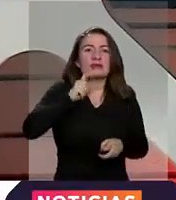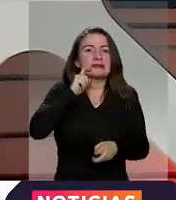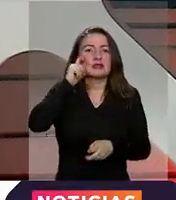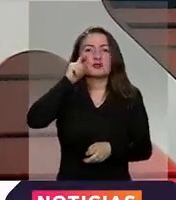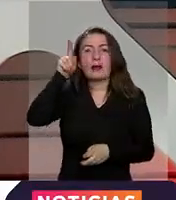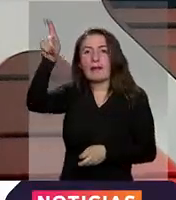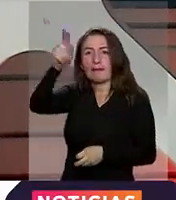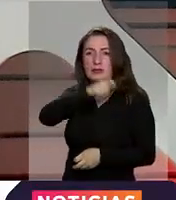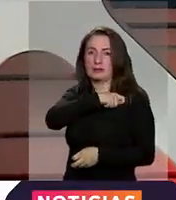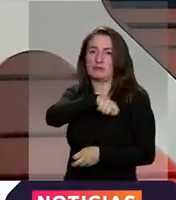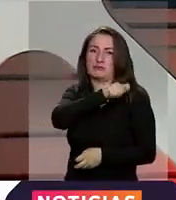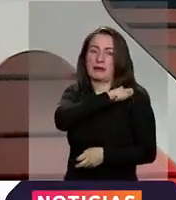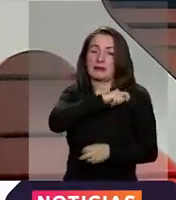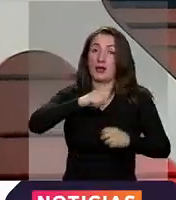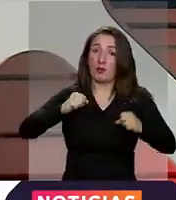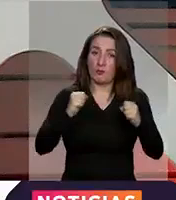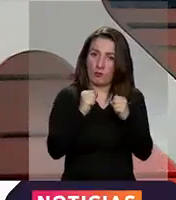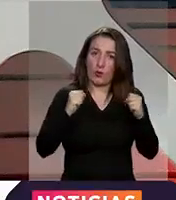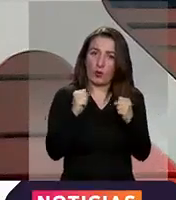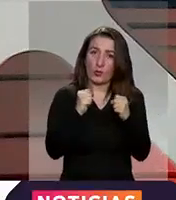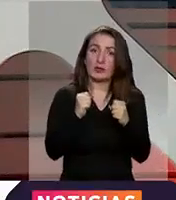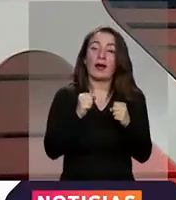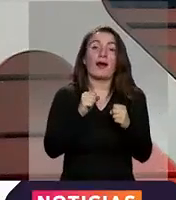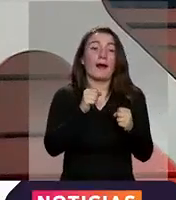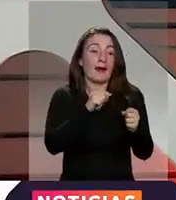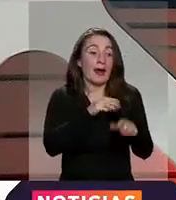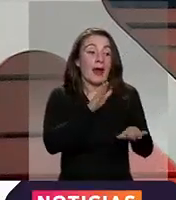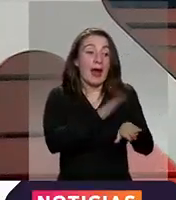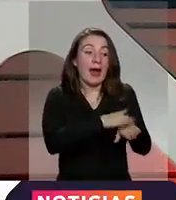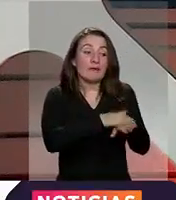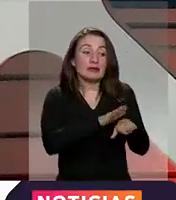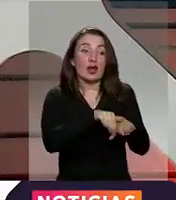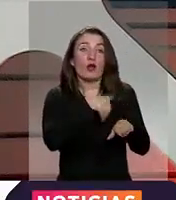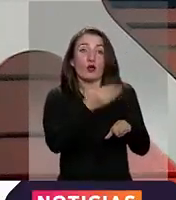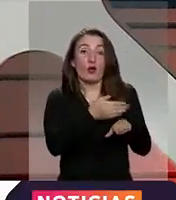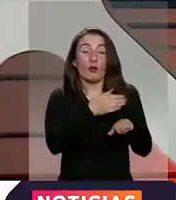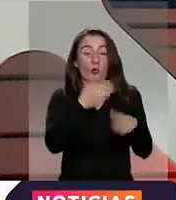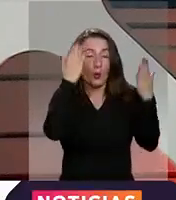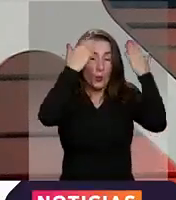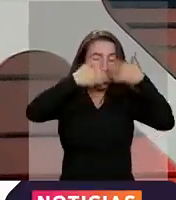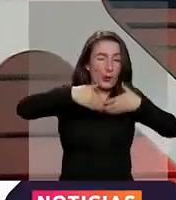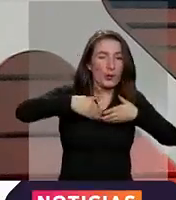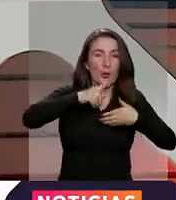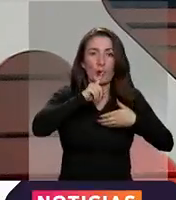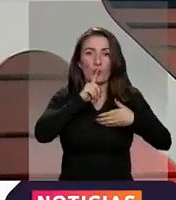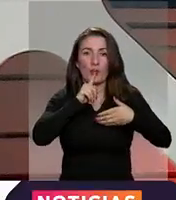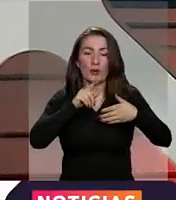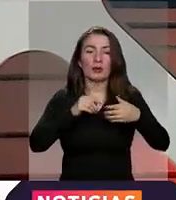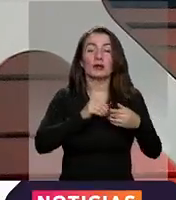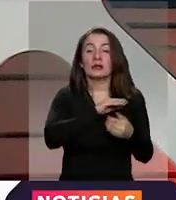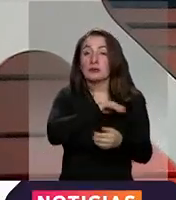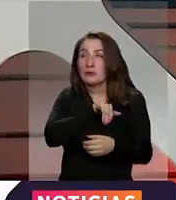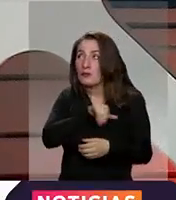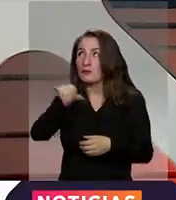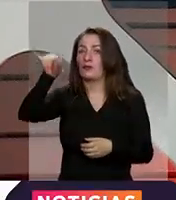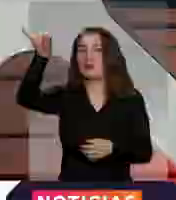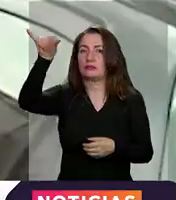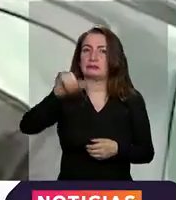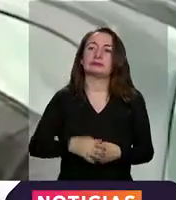España. Bogotá era uno de los lugares donde les daban indicaciones para pasar desapercibidas en los controles aeroportuarios.